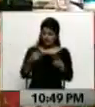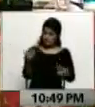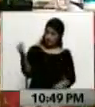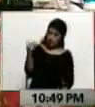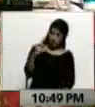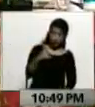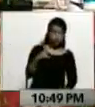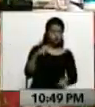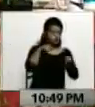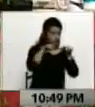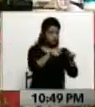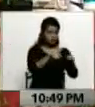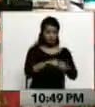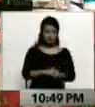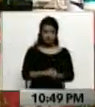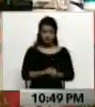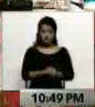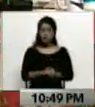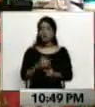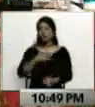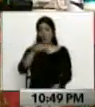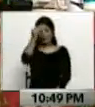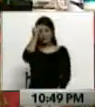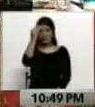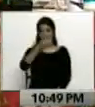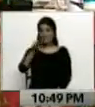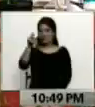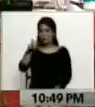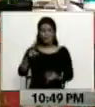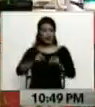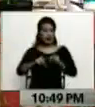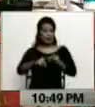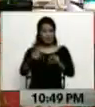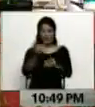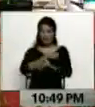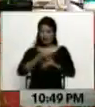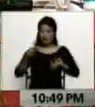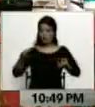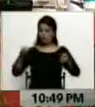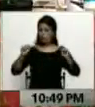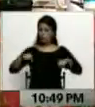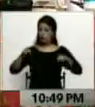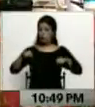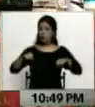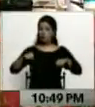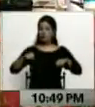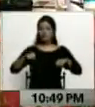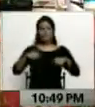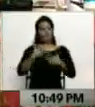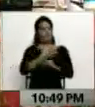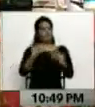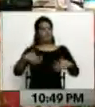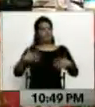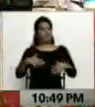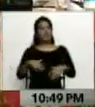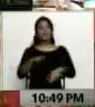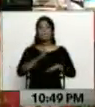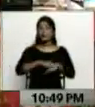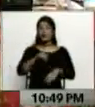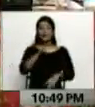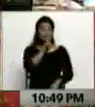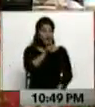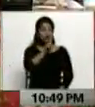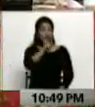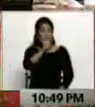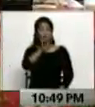tenemos y lo invité a ese programa y y creí que era que era la persona porque en verdad uno no es fácil